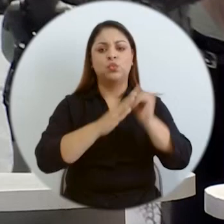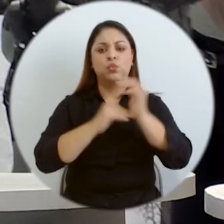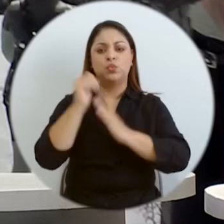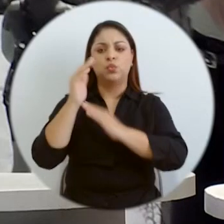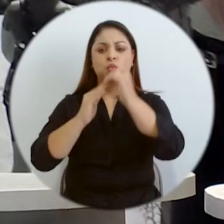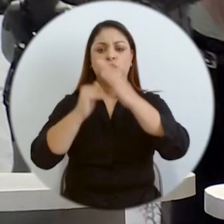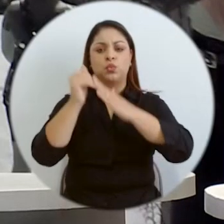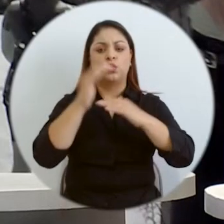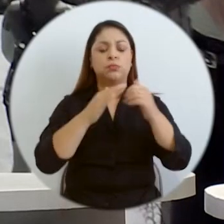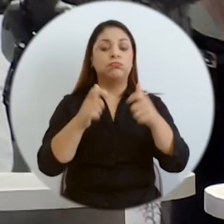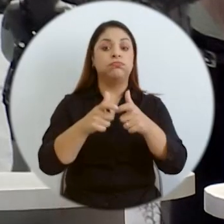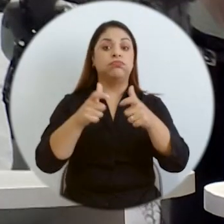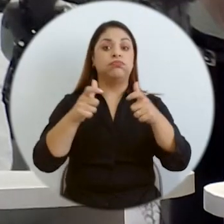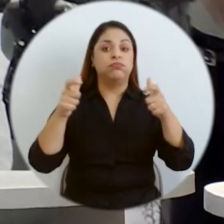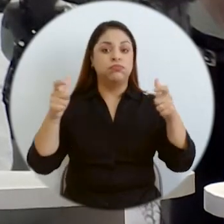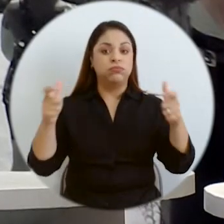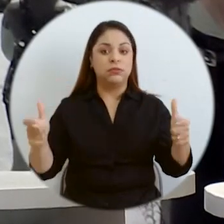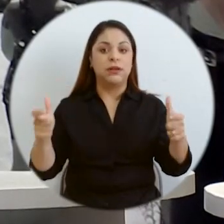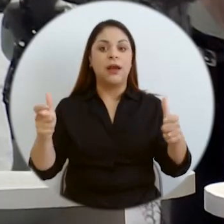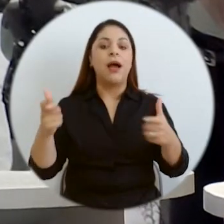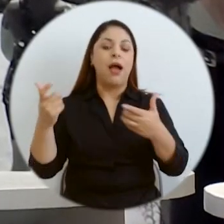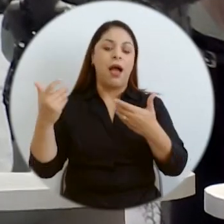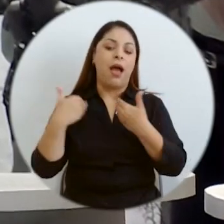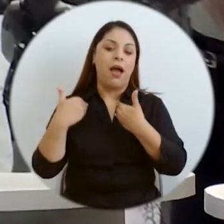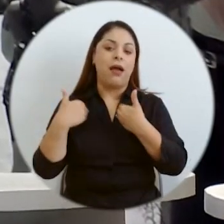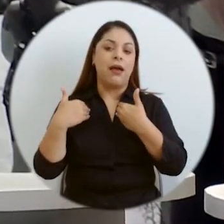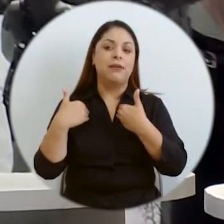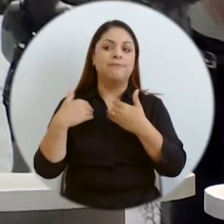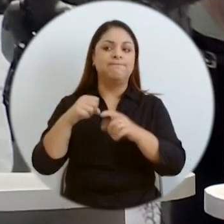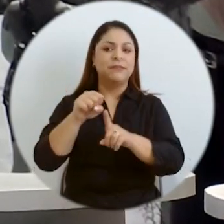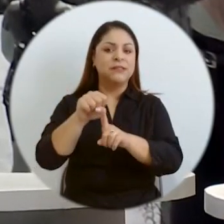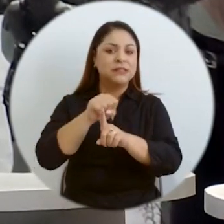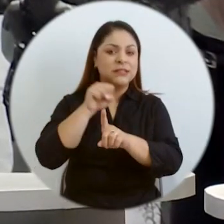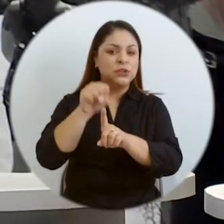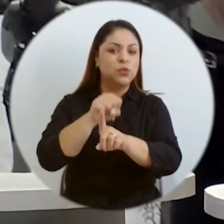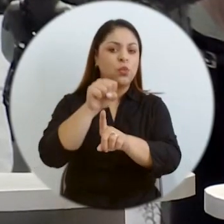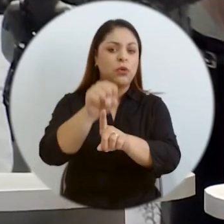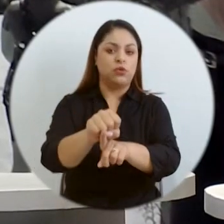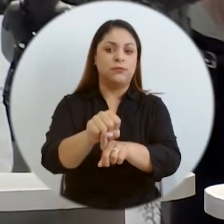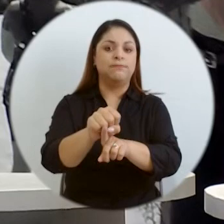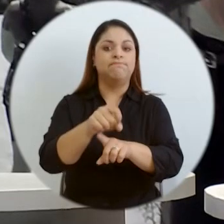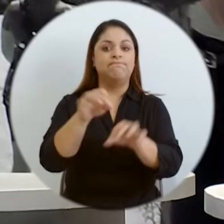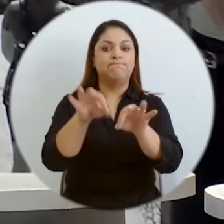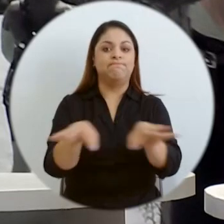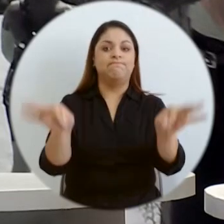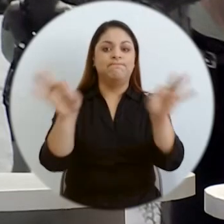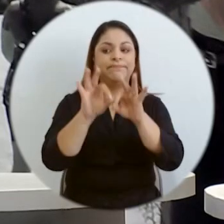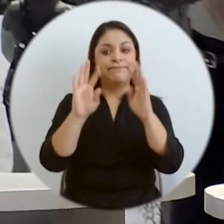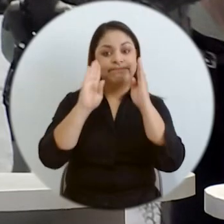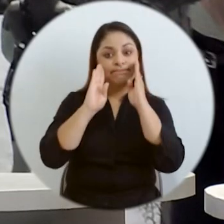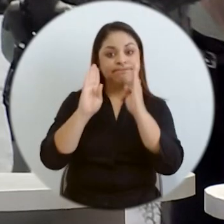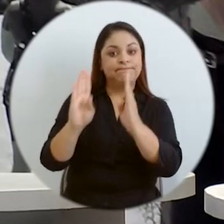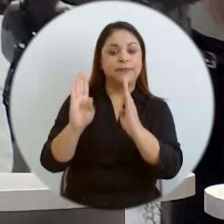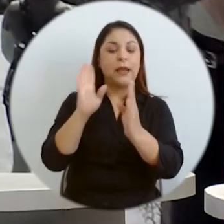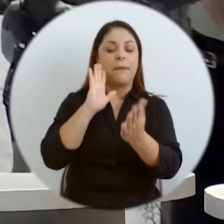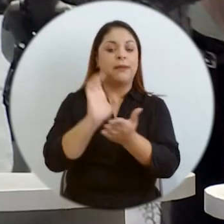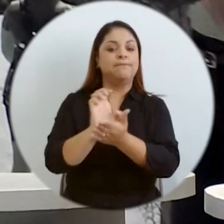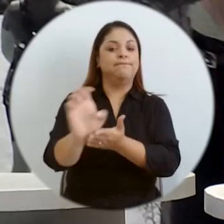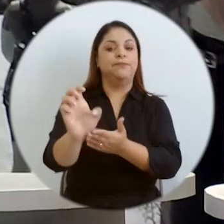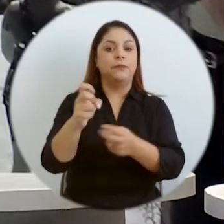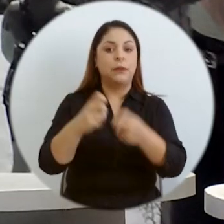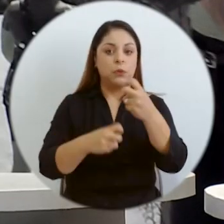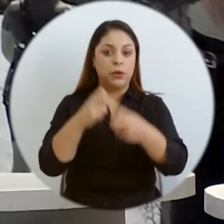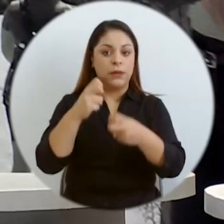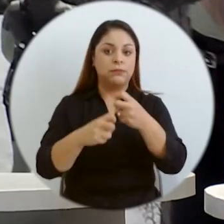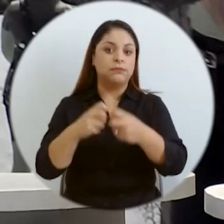tan grande que pues ha traído también algunas situaciones que es necesario atender a tiempo para evitar problemas mayores.